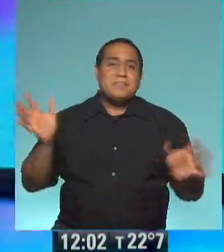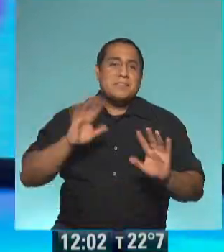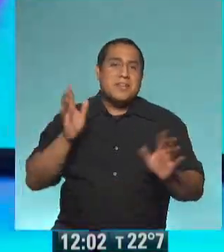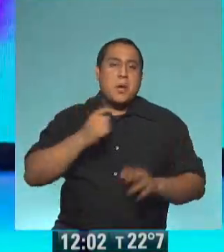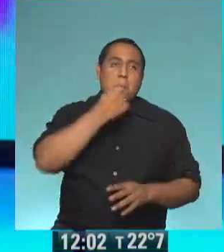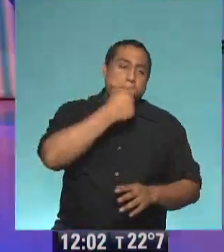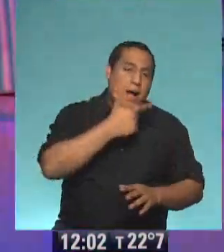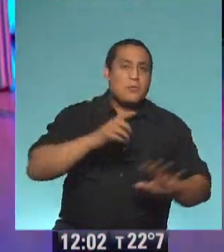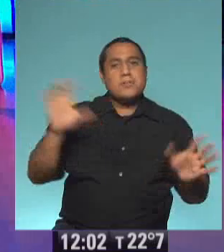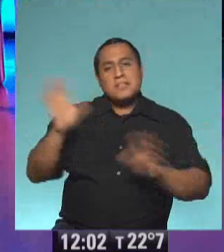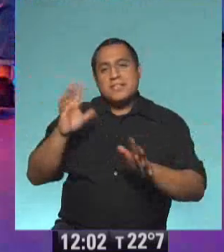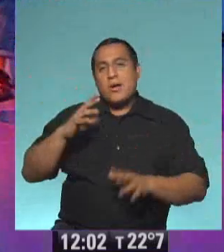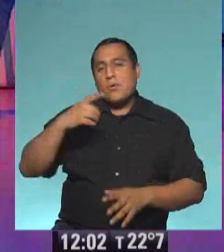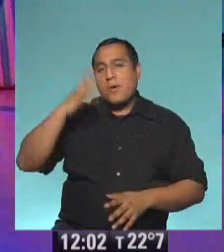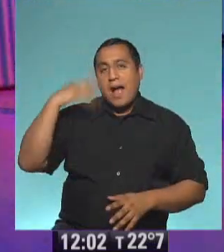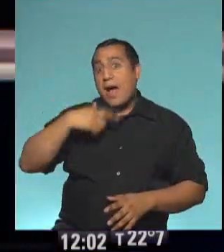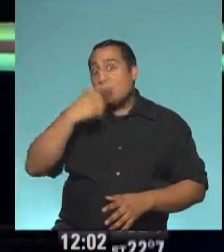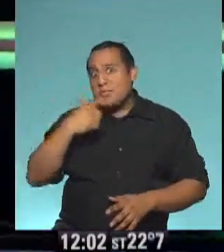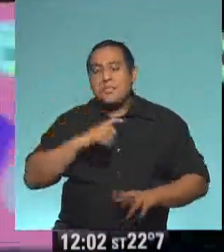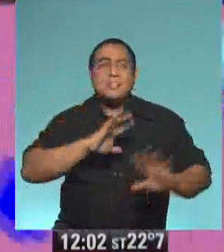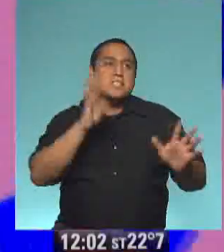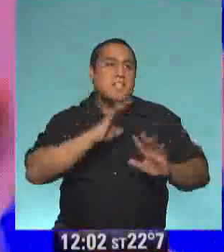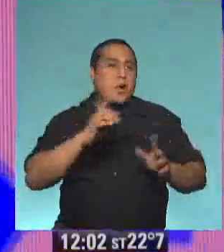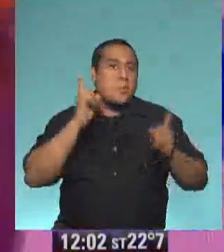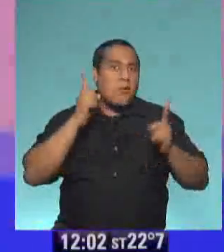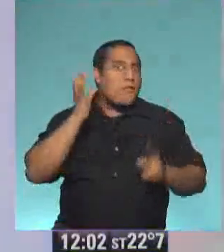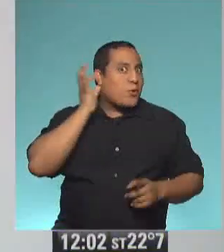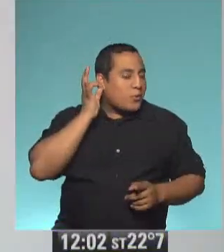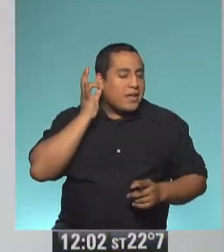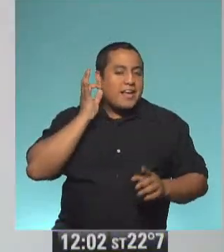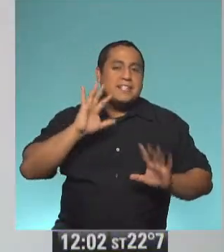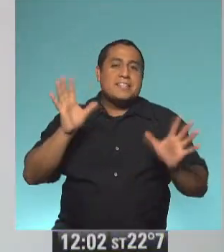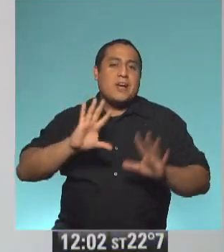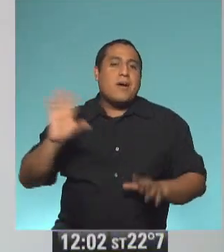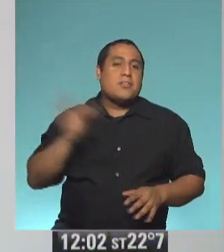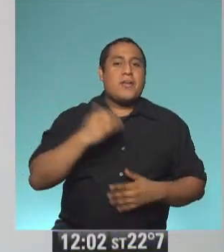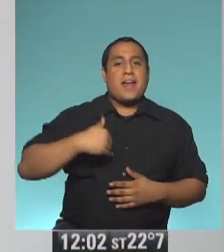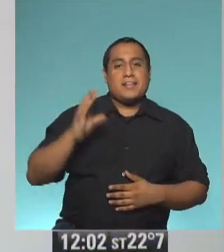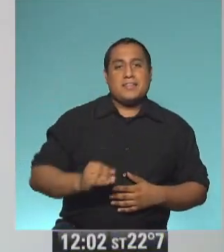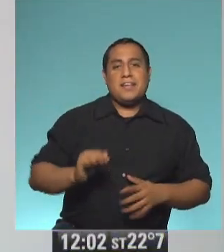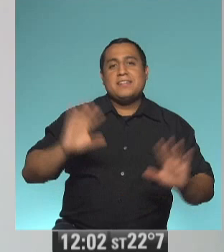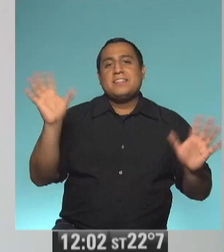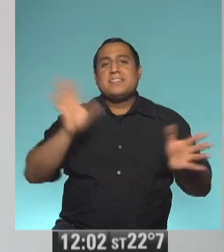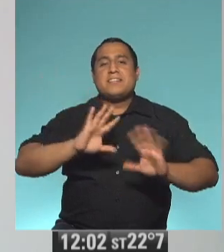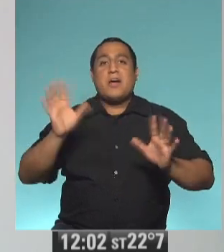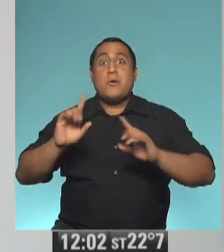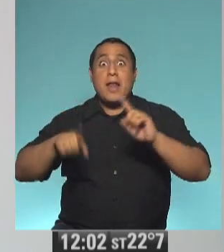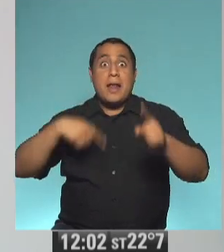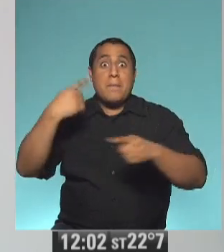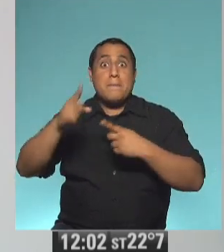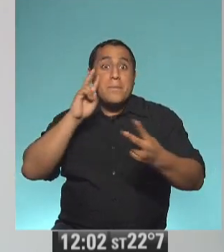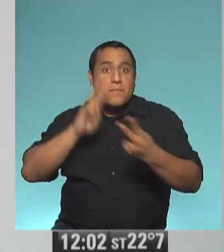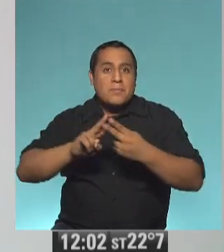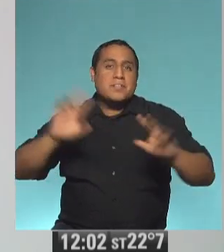¡Chao, Mau! ¡Chao, Agustina! ¡Chao, señor Julia! ¡Chao, a la Argentina! ¡Chao!